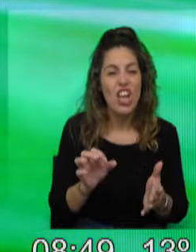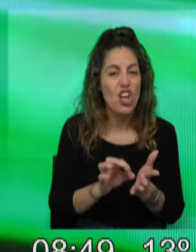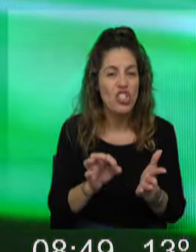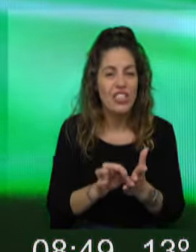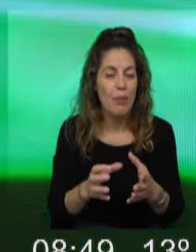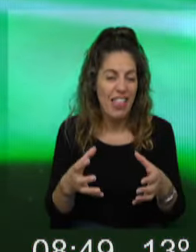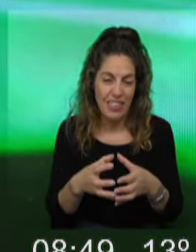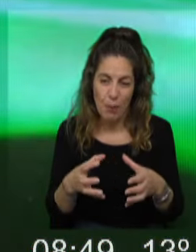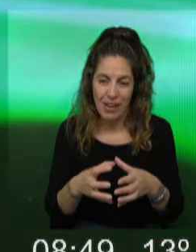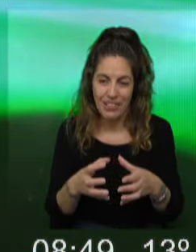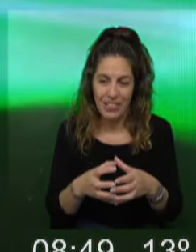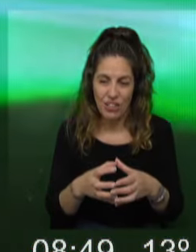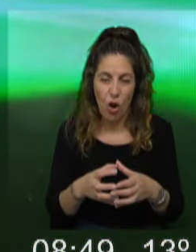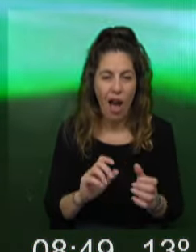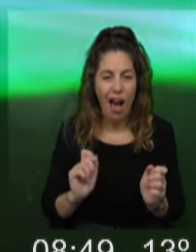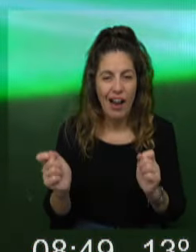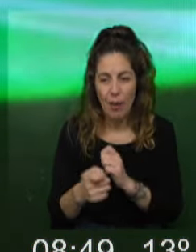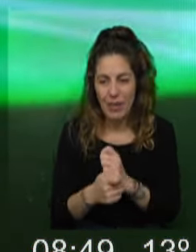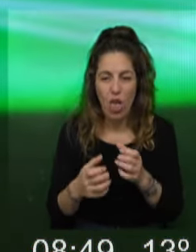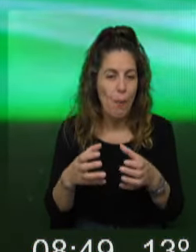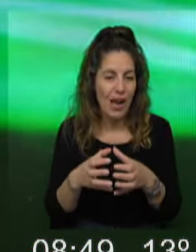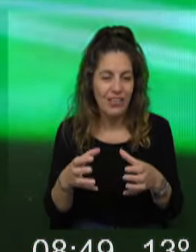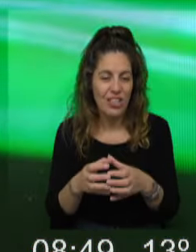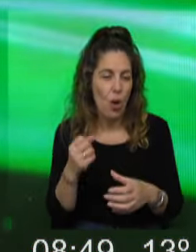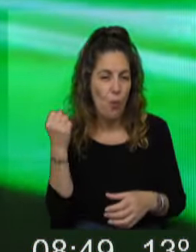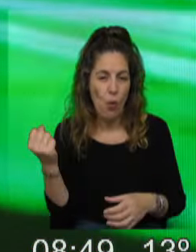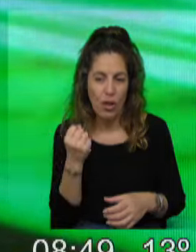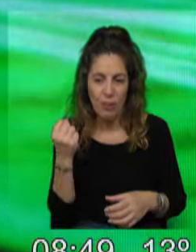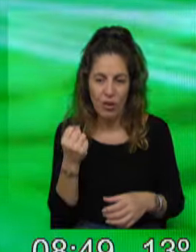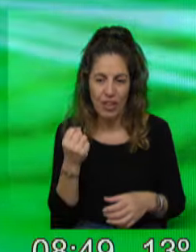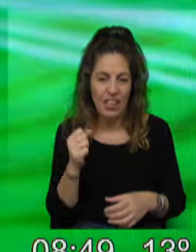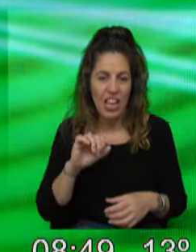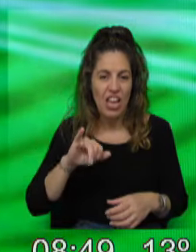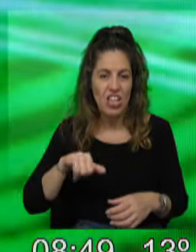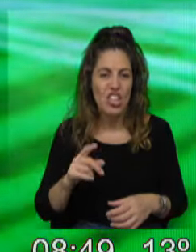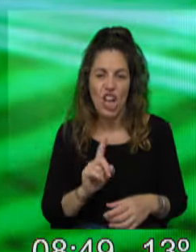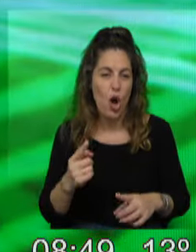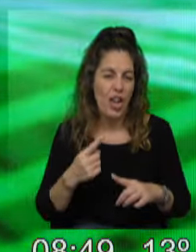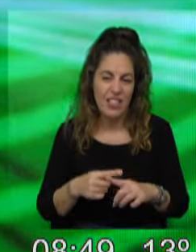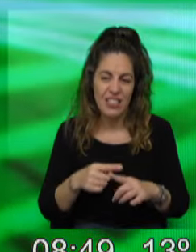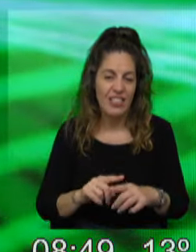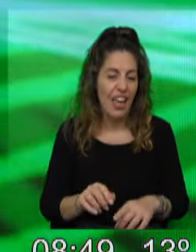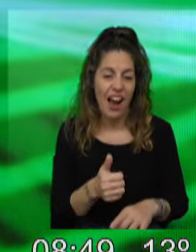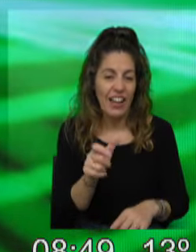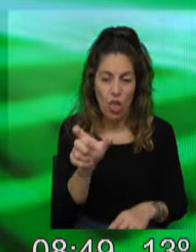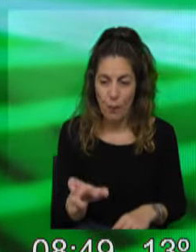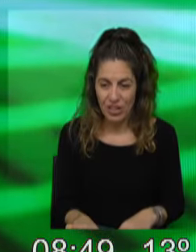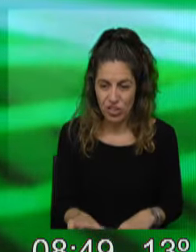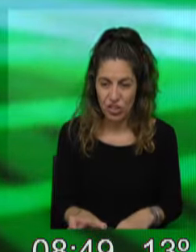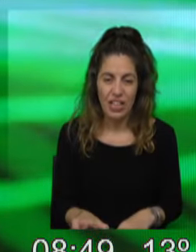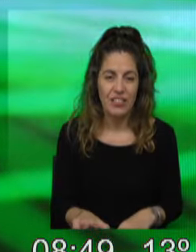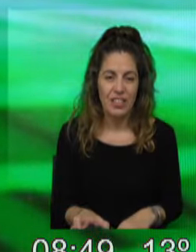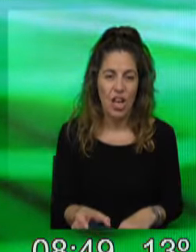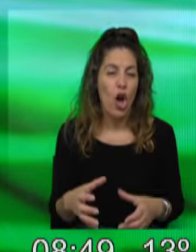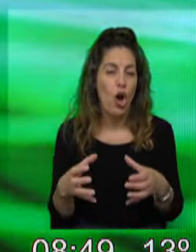de partidos se han reconfigurado partidos que eran muy importantes han dejado de existir y han ganado personas este